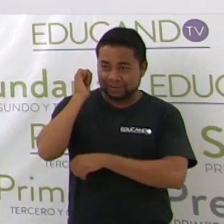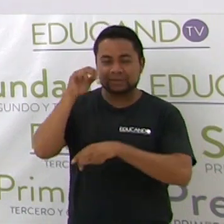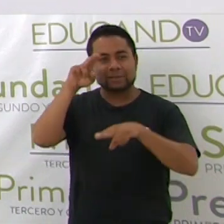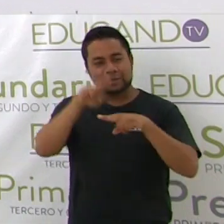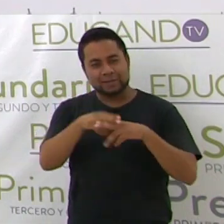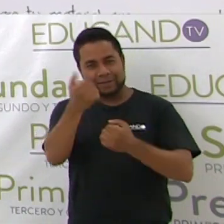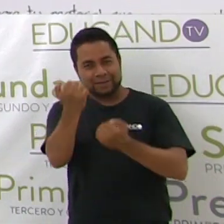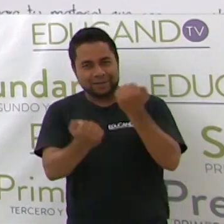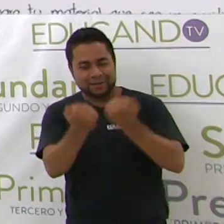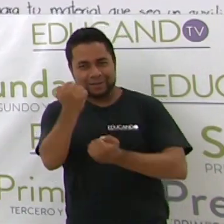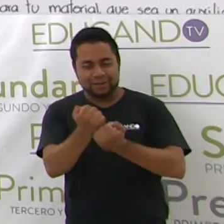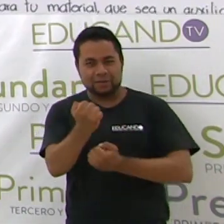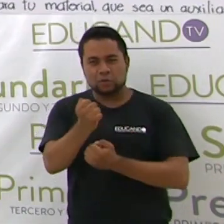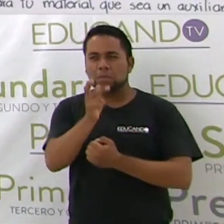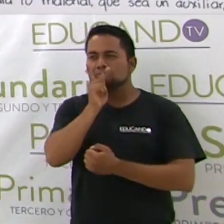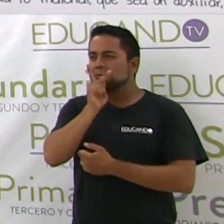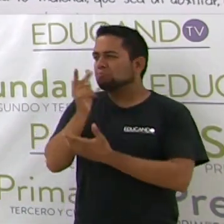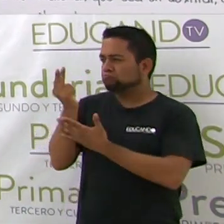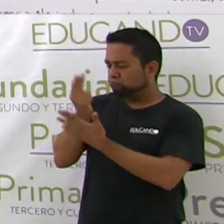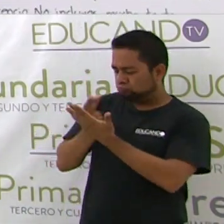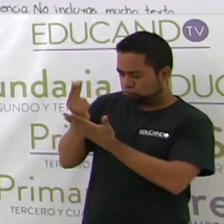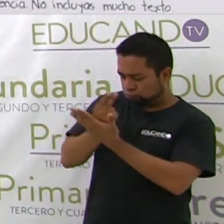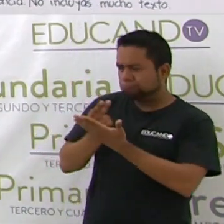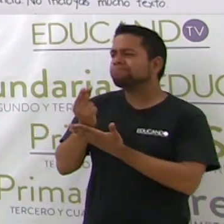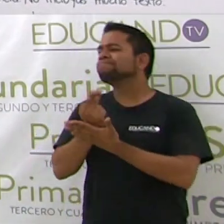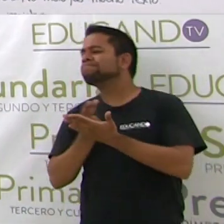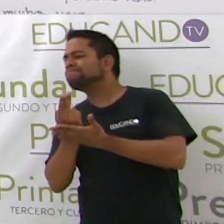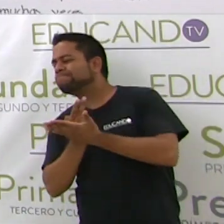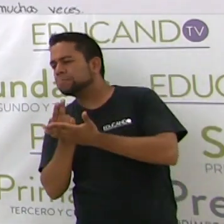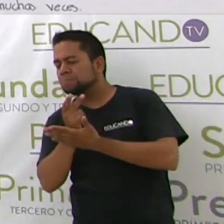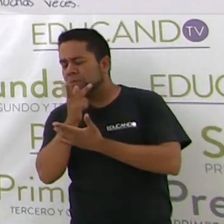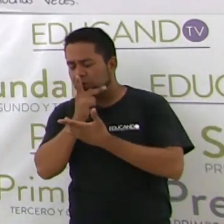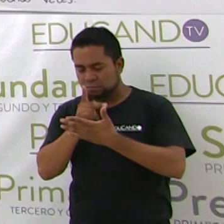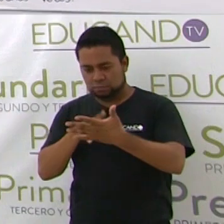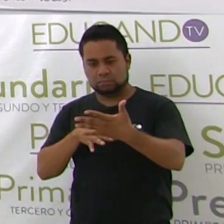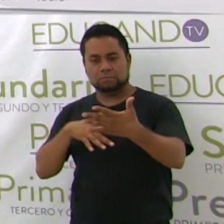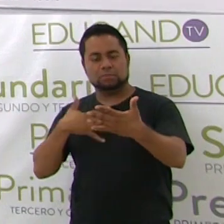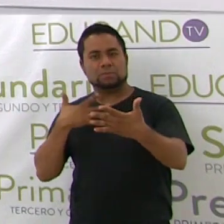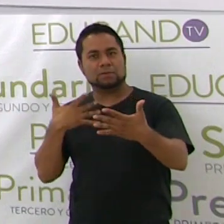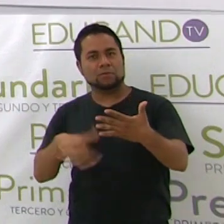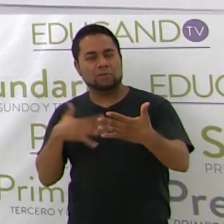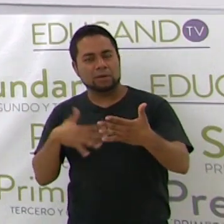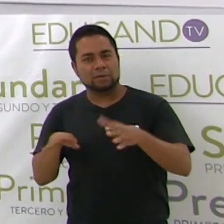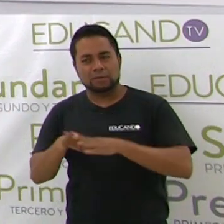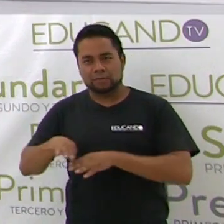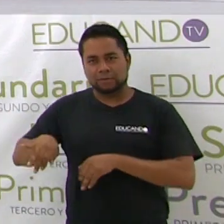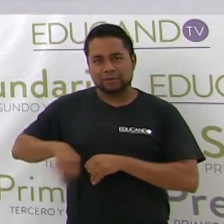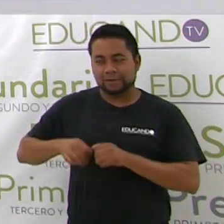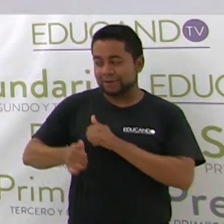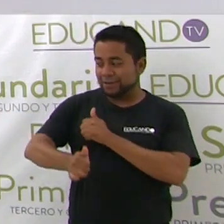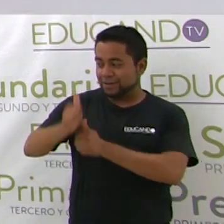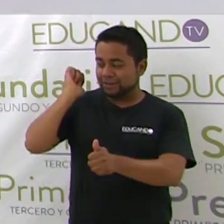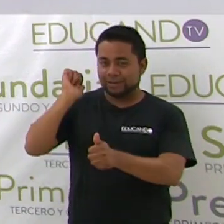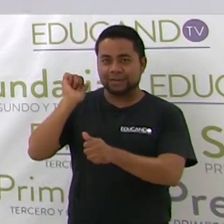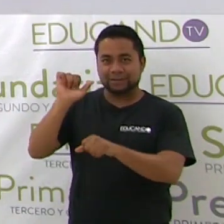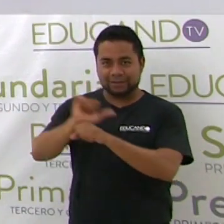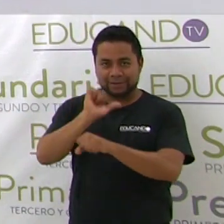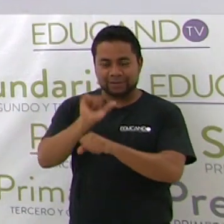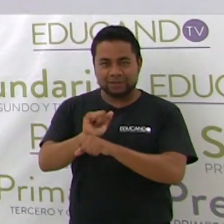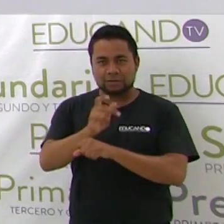papá se sorprendió mucho y que a ella también le llamó la atención que por hacerlo desde atrás del auto de su papá,